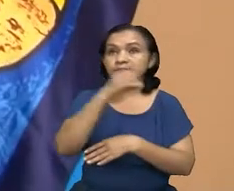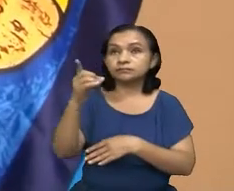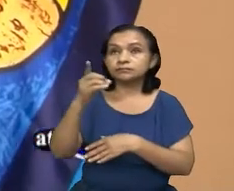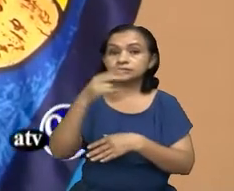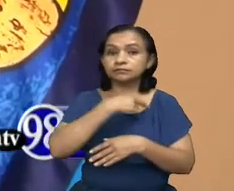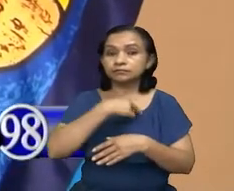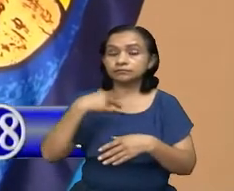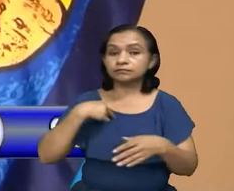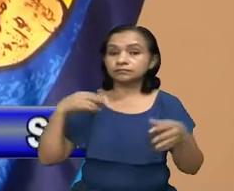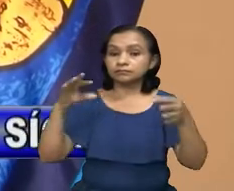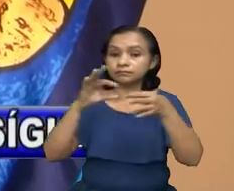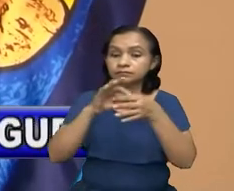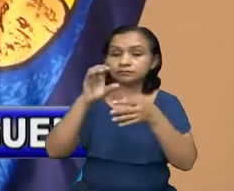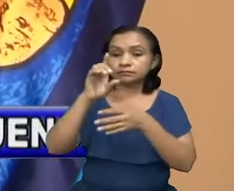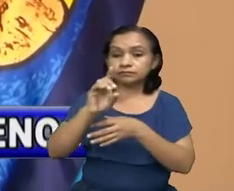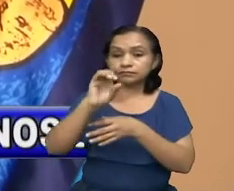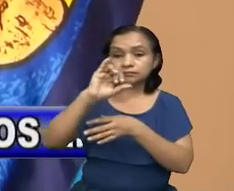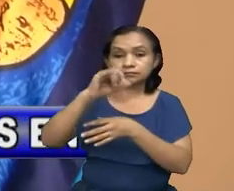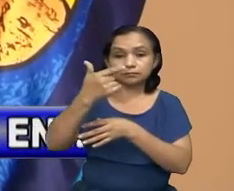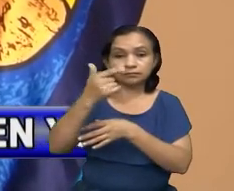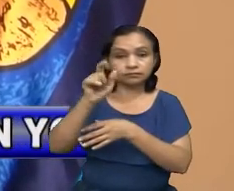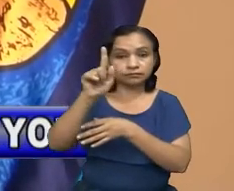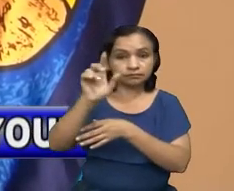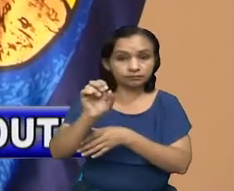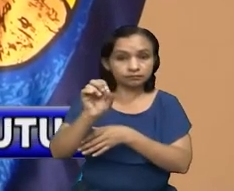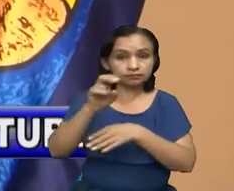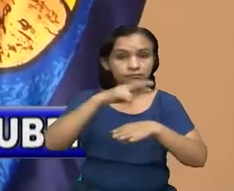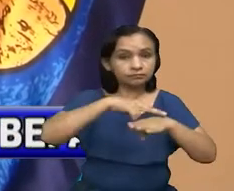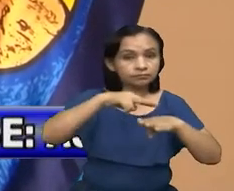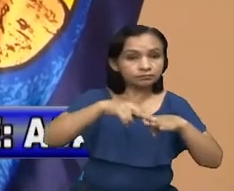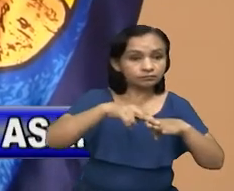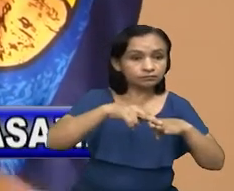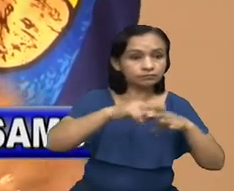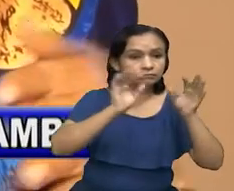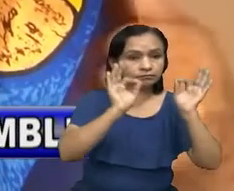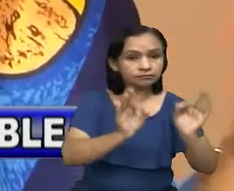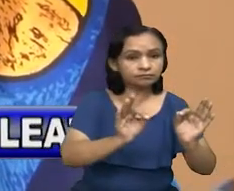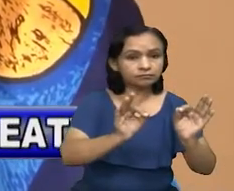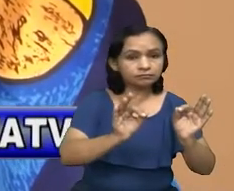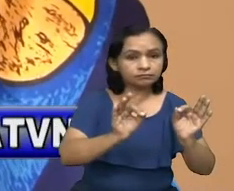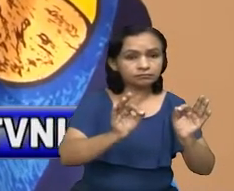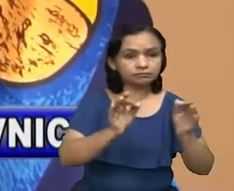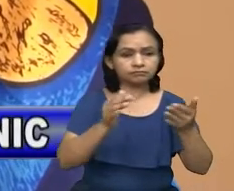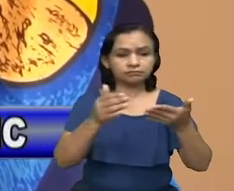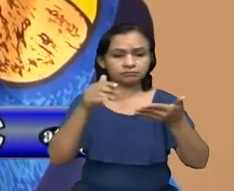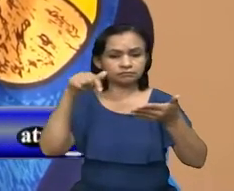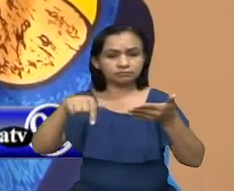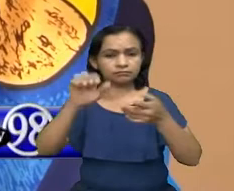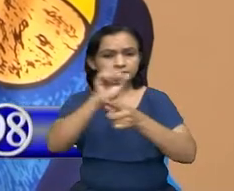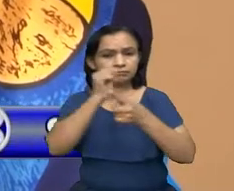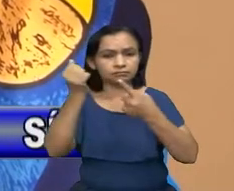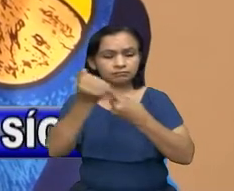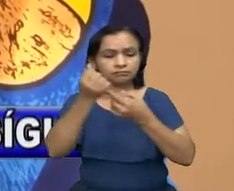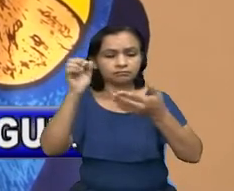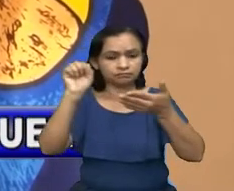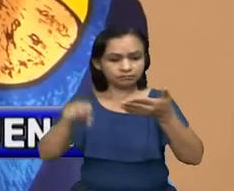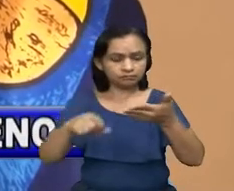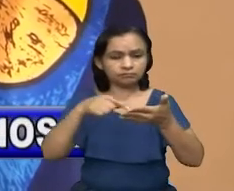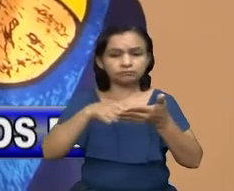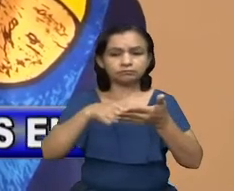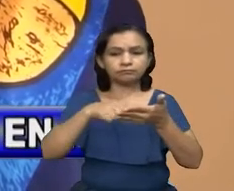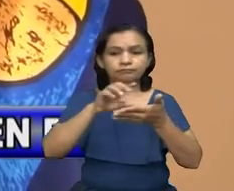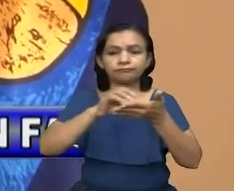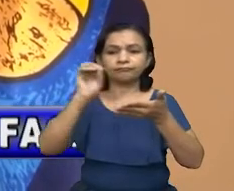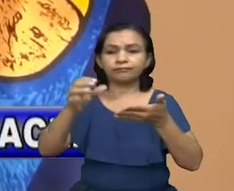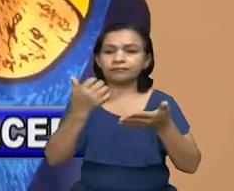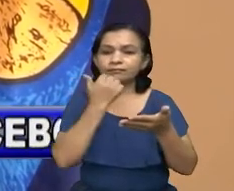formar parte de este digesto una norma que tal vez está vigente y que nosotros la podamos derogar por